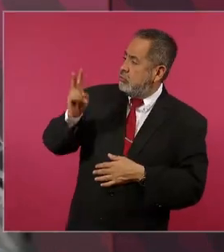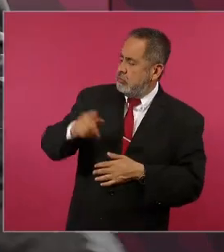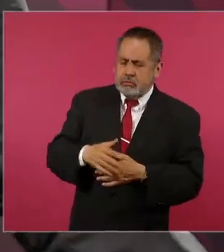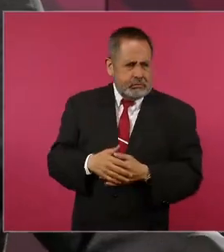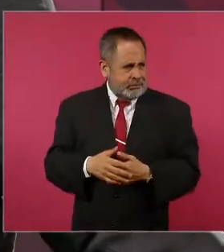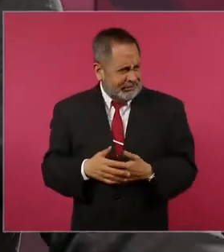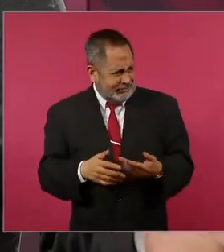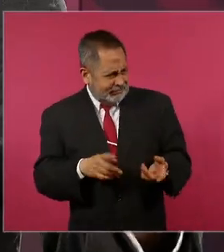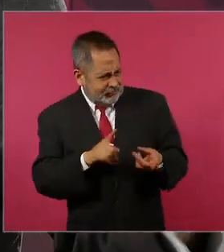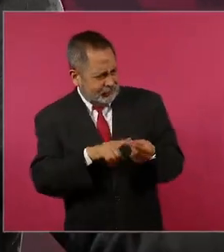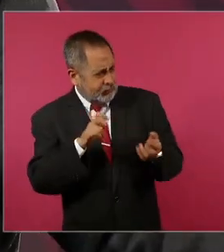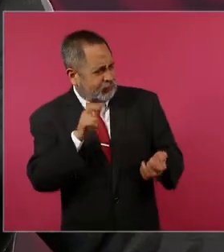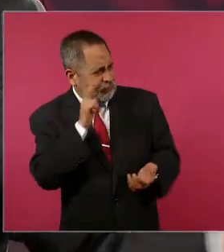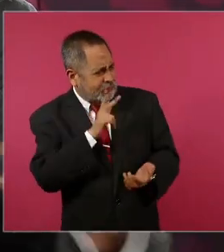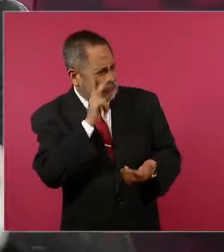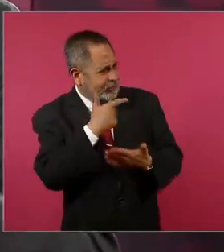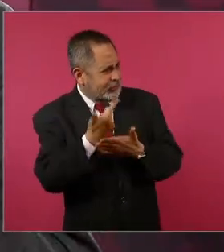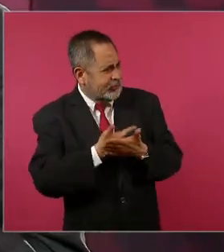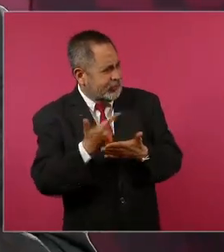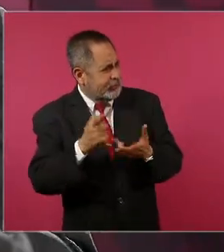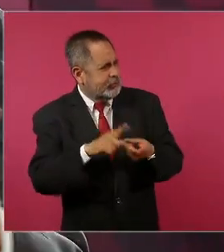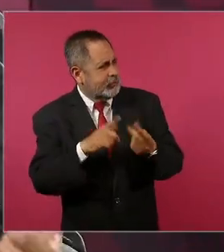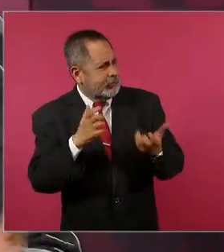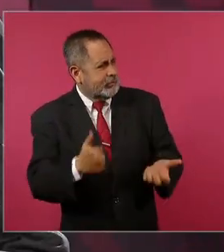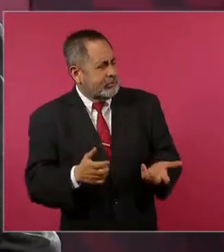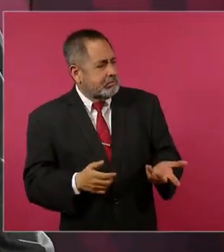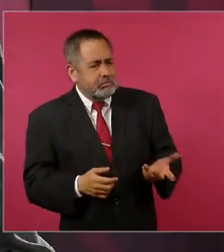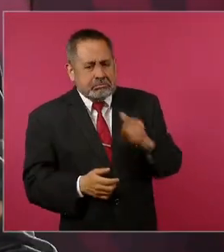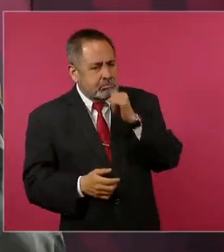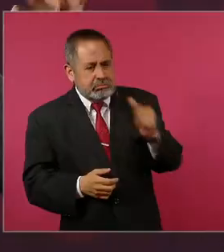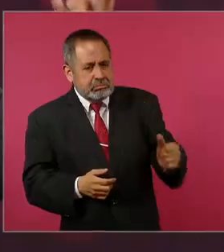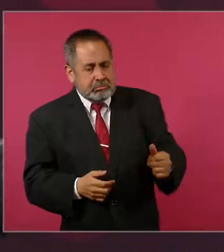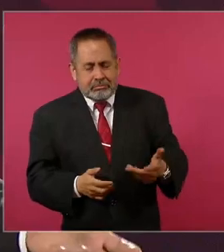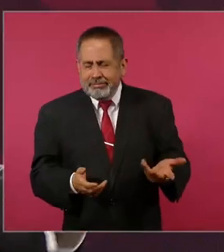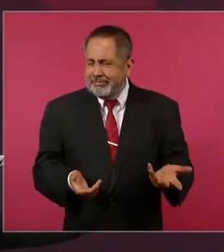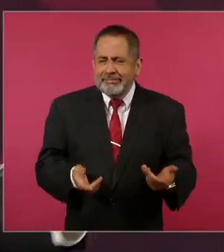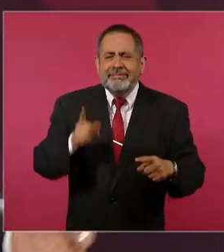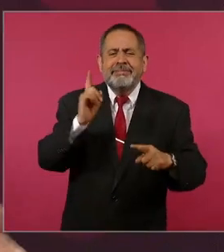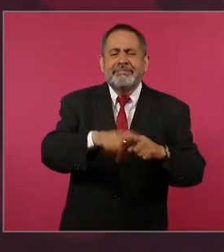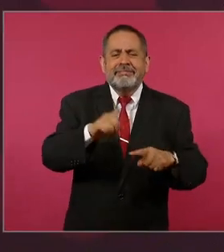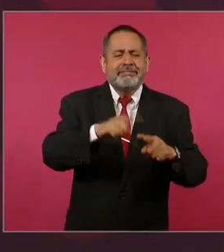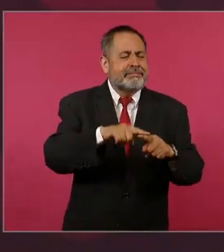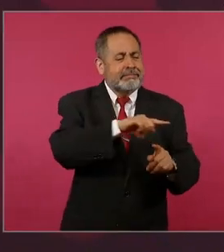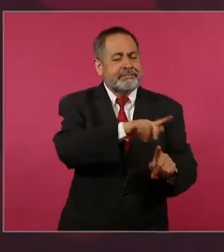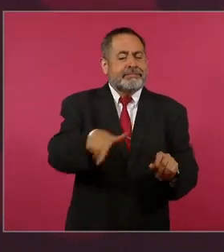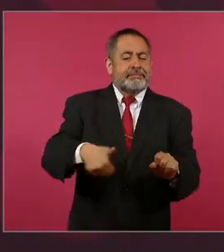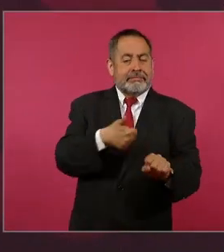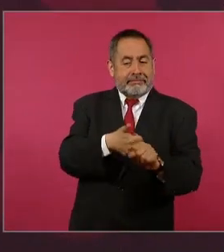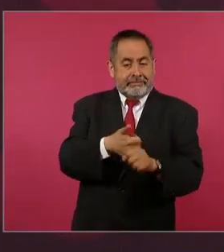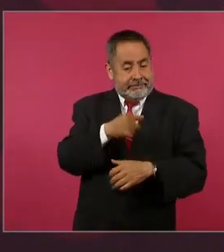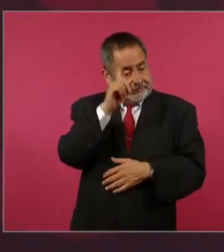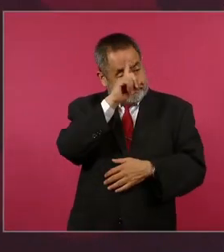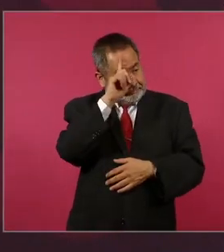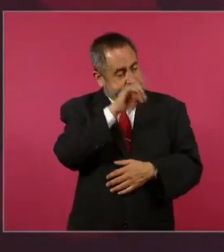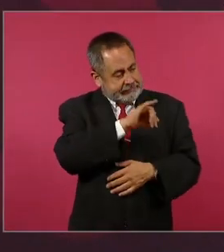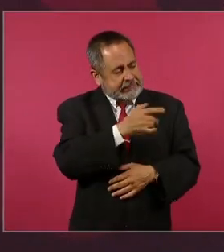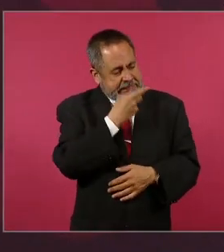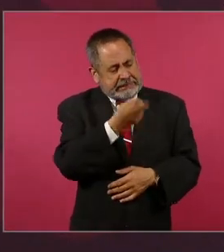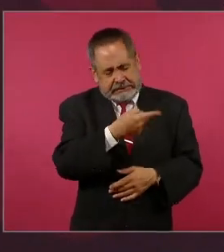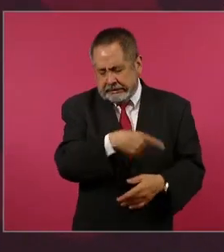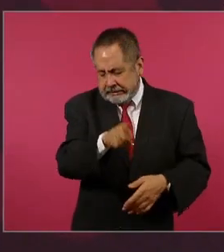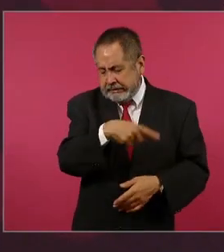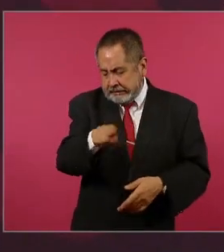Pero ¿quiénes